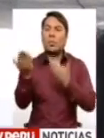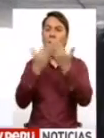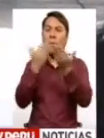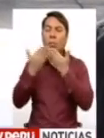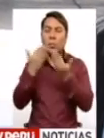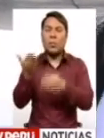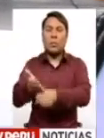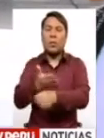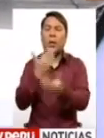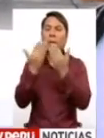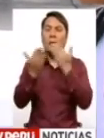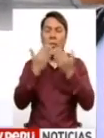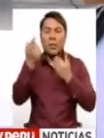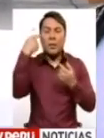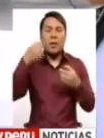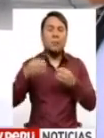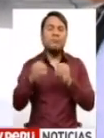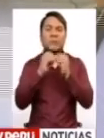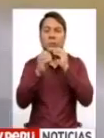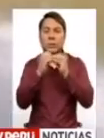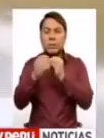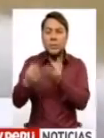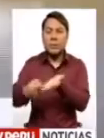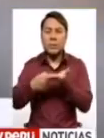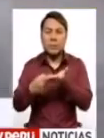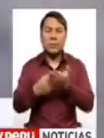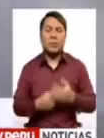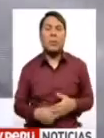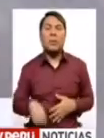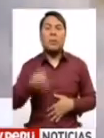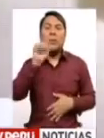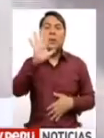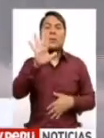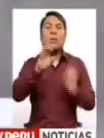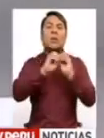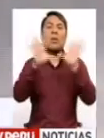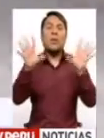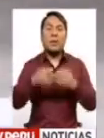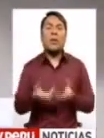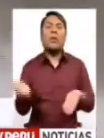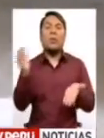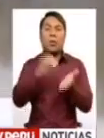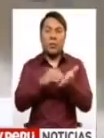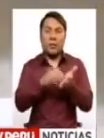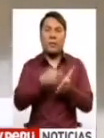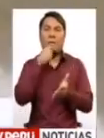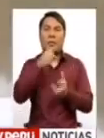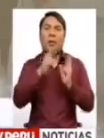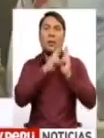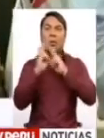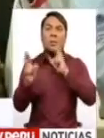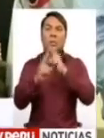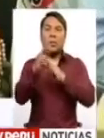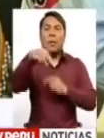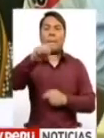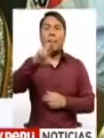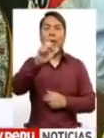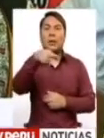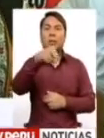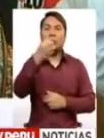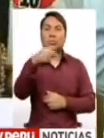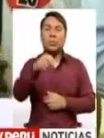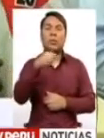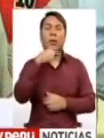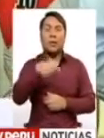un diálogo ahorita nosotros internamente con todos los directivos. 5 días en los que se retomarán las actividades en el río Marañón, que hasta ayer